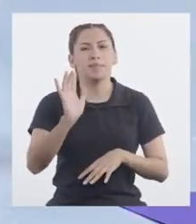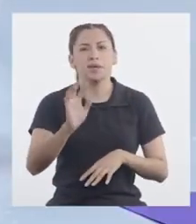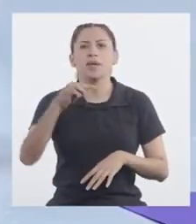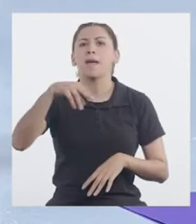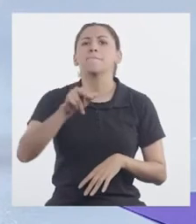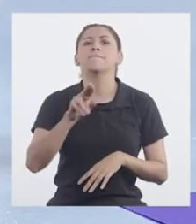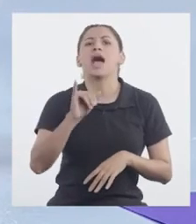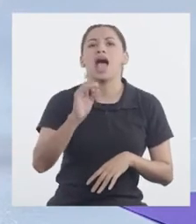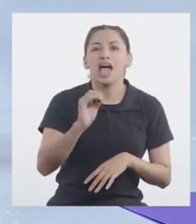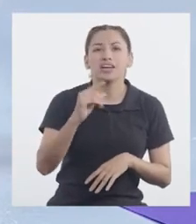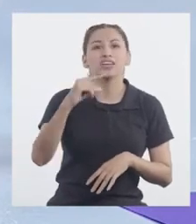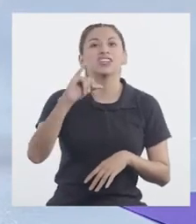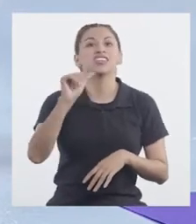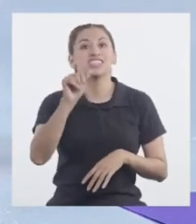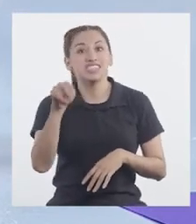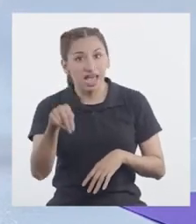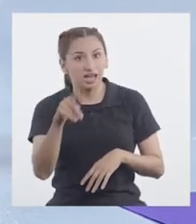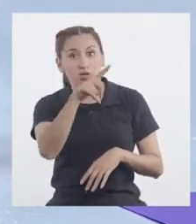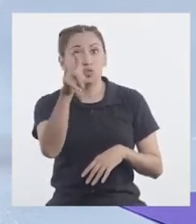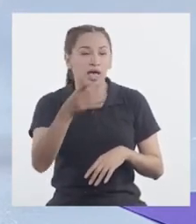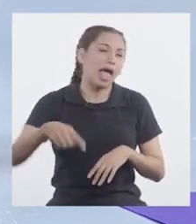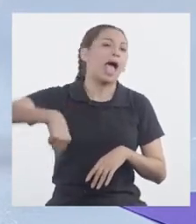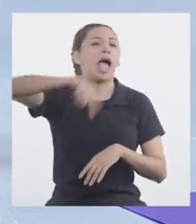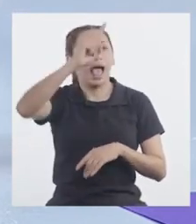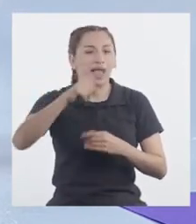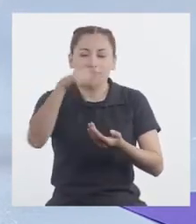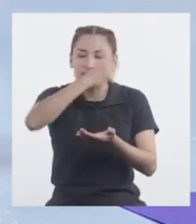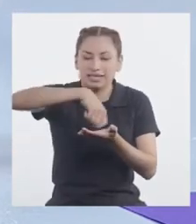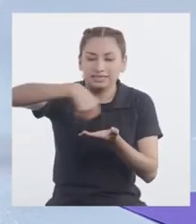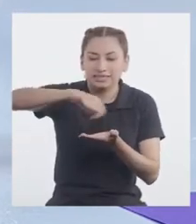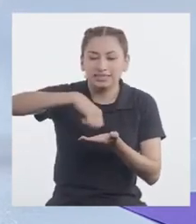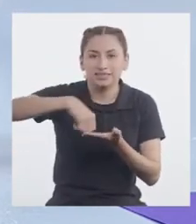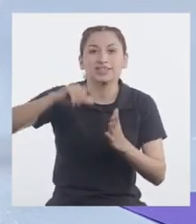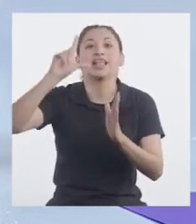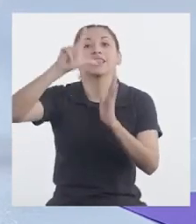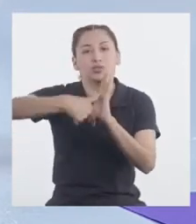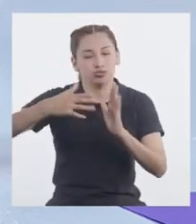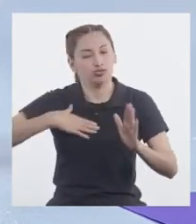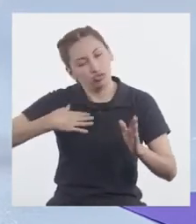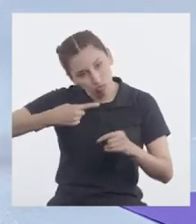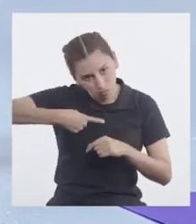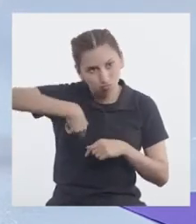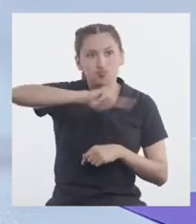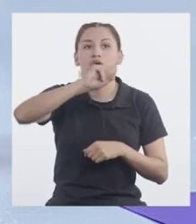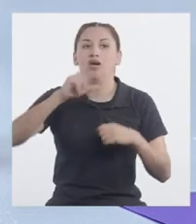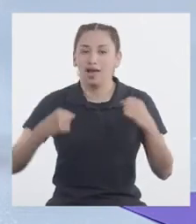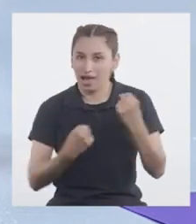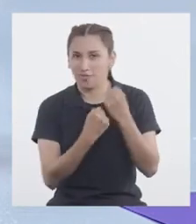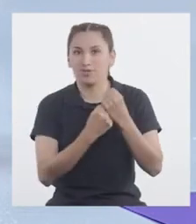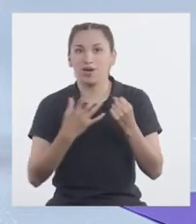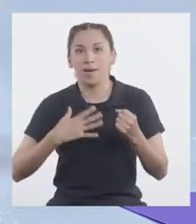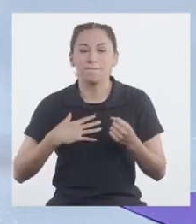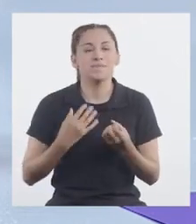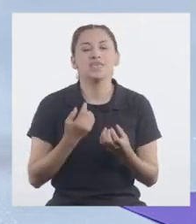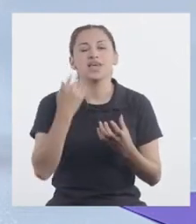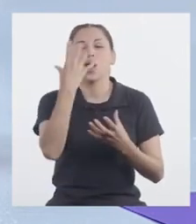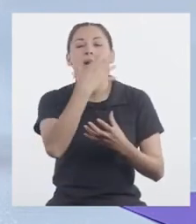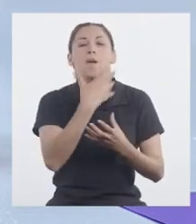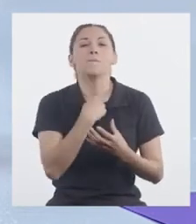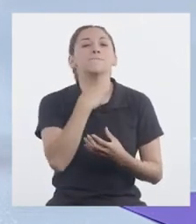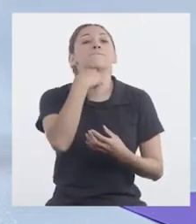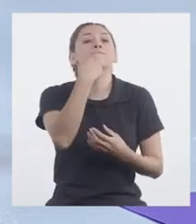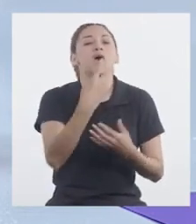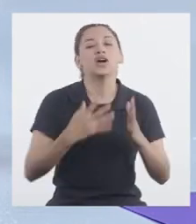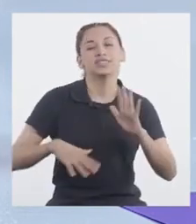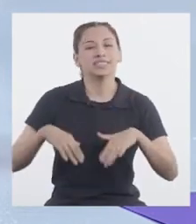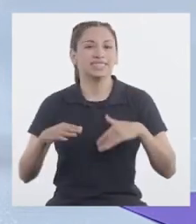¡Aprobado! Ahora Mario y Yang vayan a escribir esa primera versión. Yo en un rato los alcanzo para darle mi cuota de